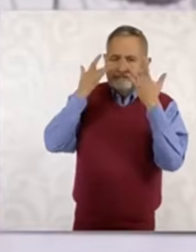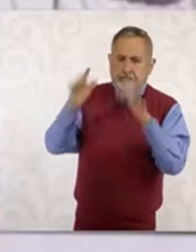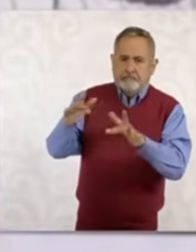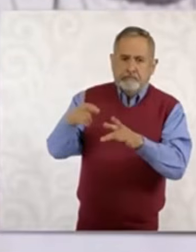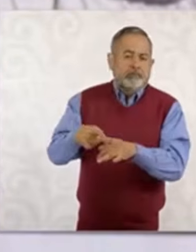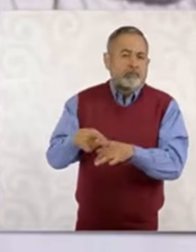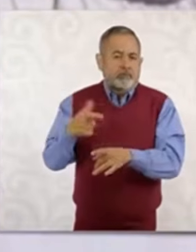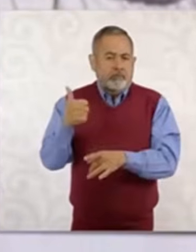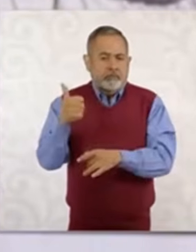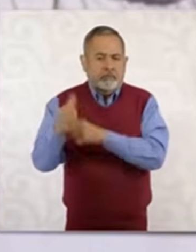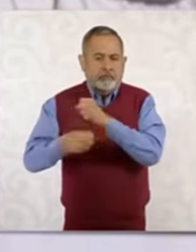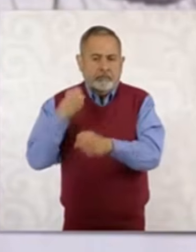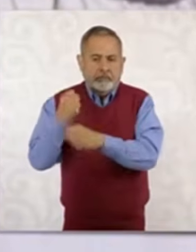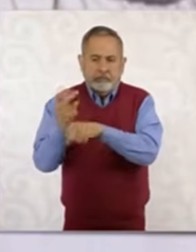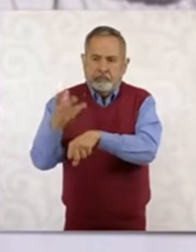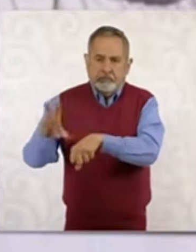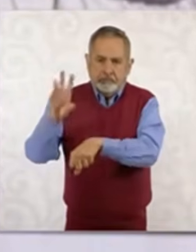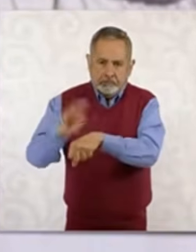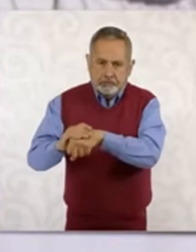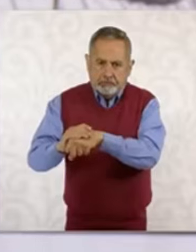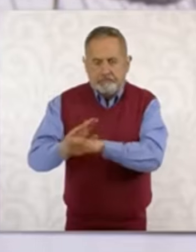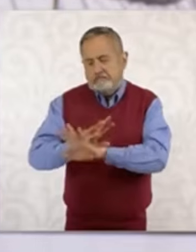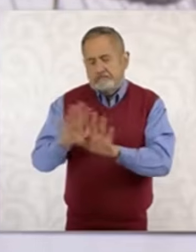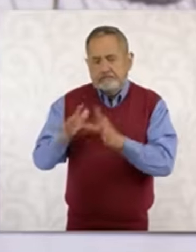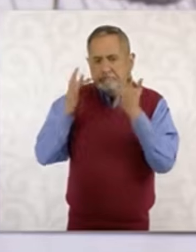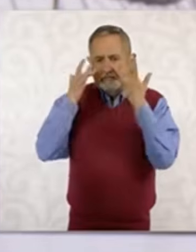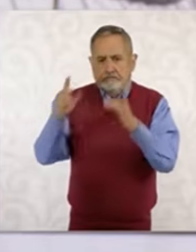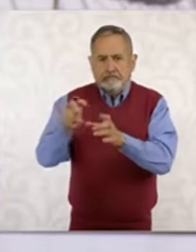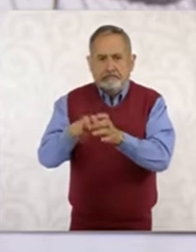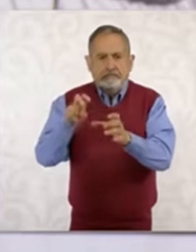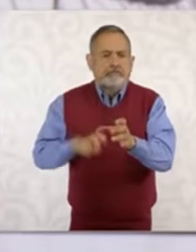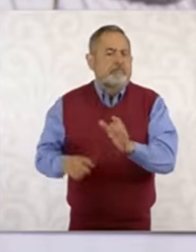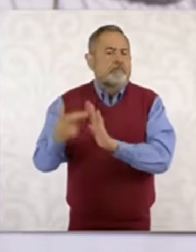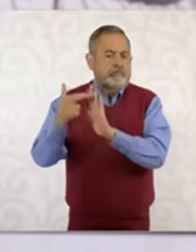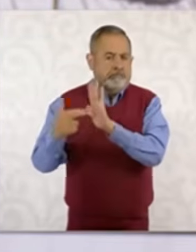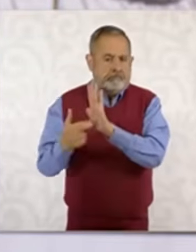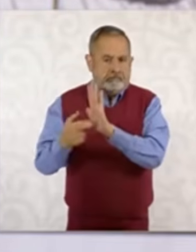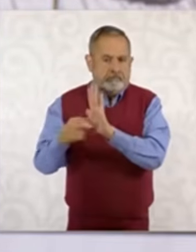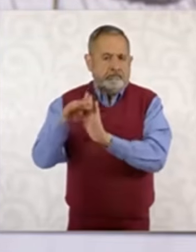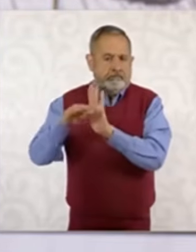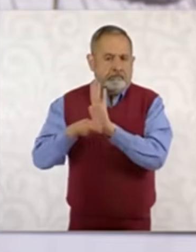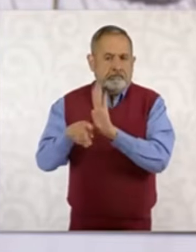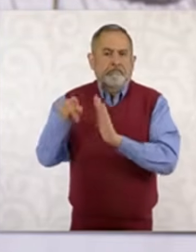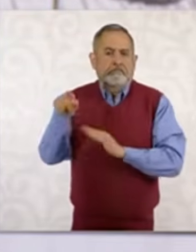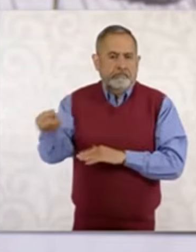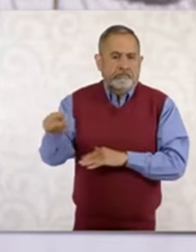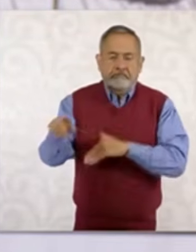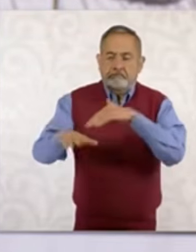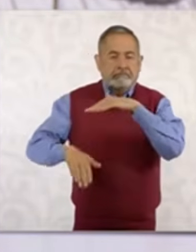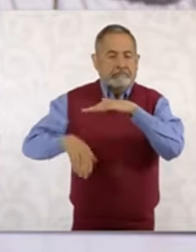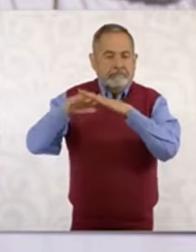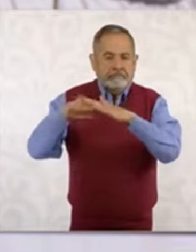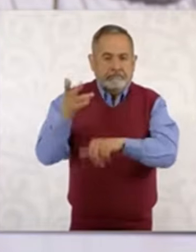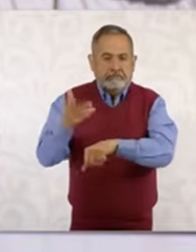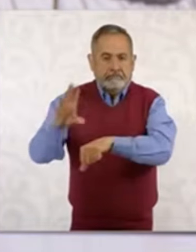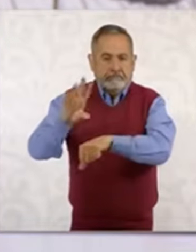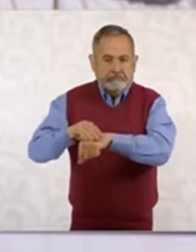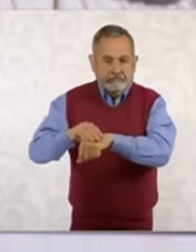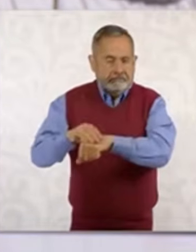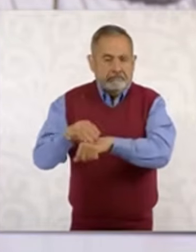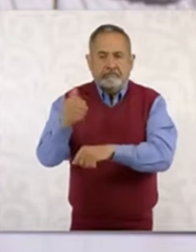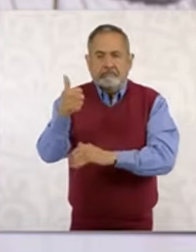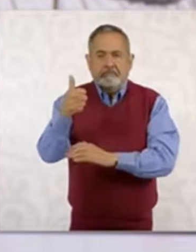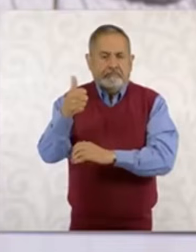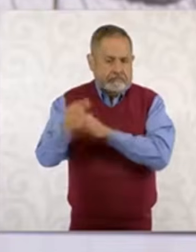6 años de licencia y el estatuto del personal académico establece que el máximo de licencia pueden ser 6